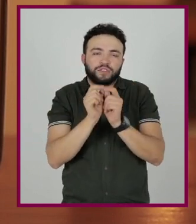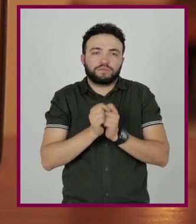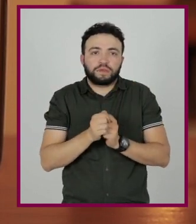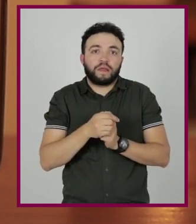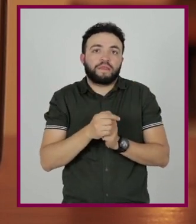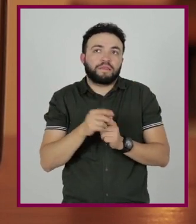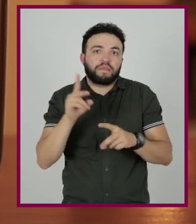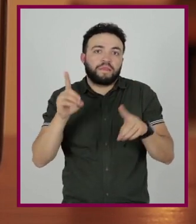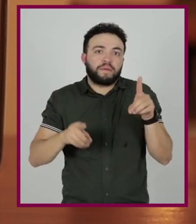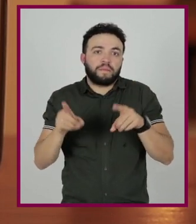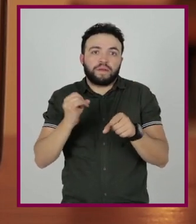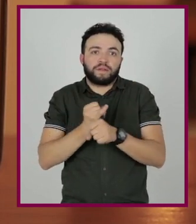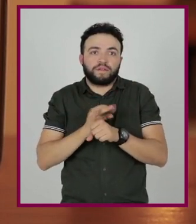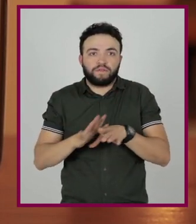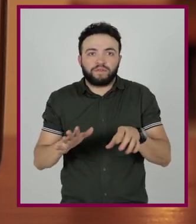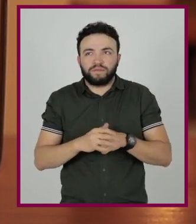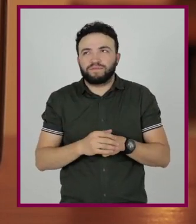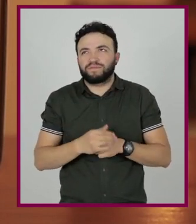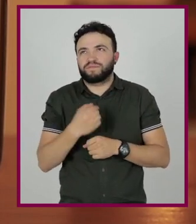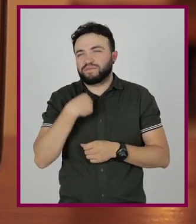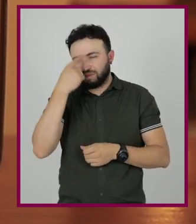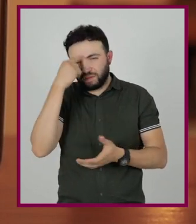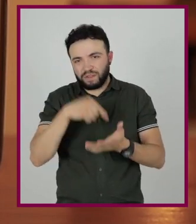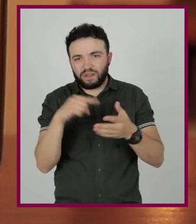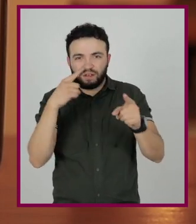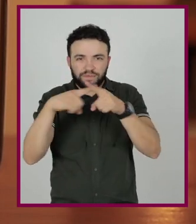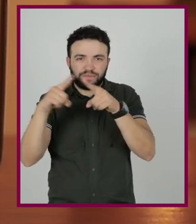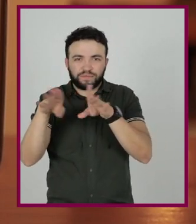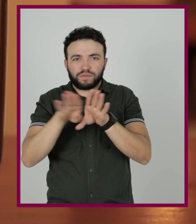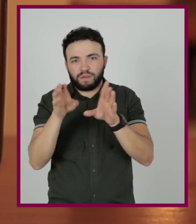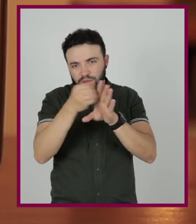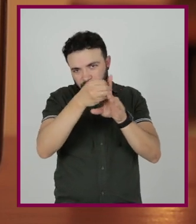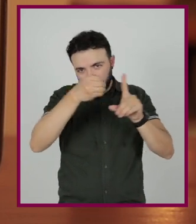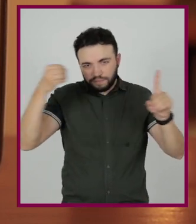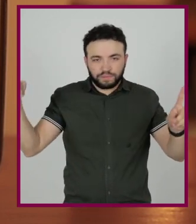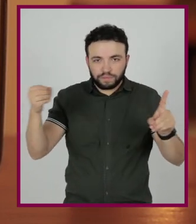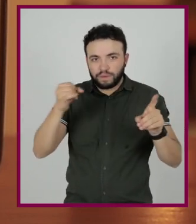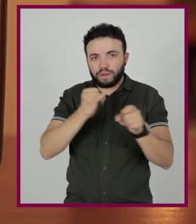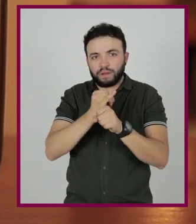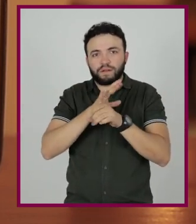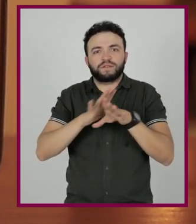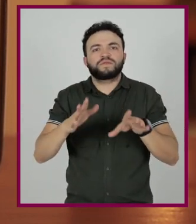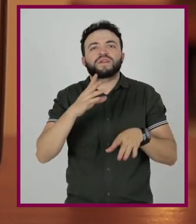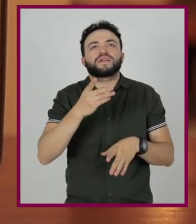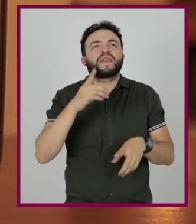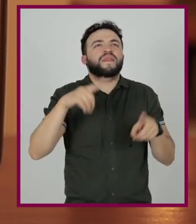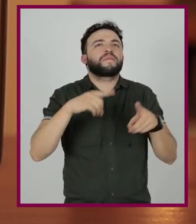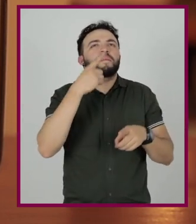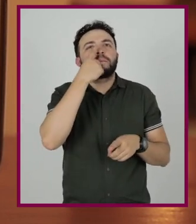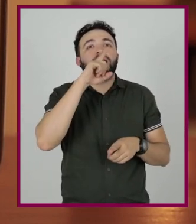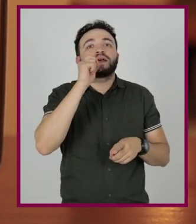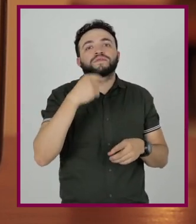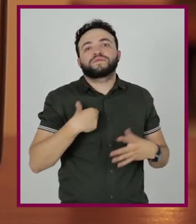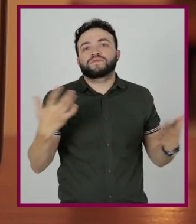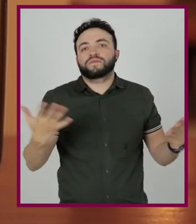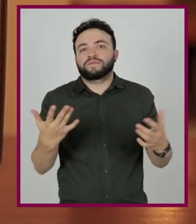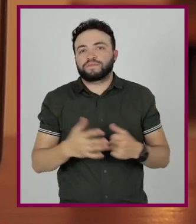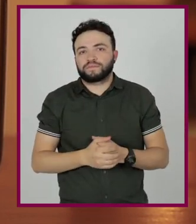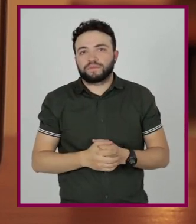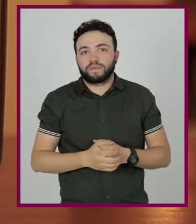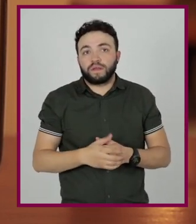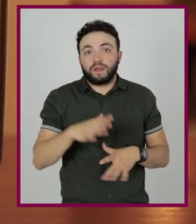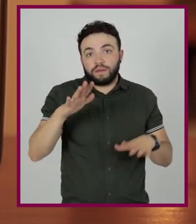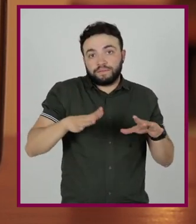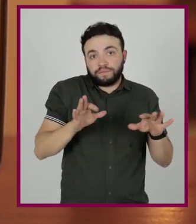sea la información que esté manejando. Varía mucho cómo estructuro la información dependiendo de para qué lo estoy haciendo y la